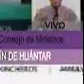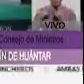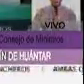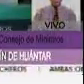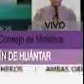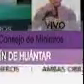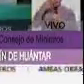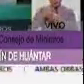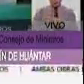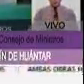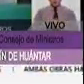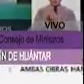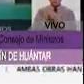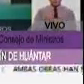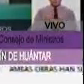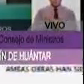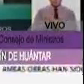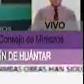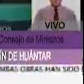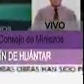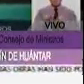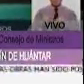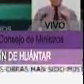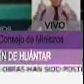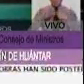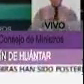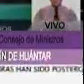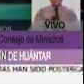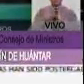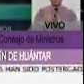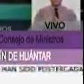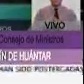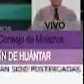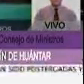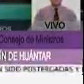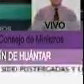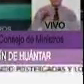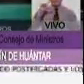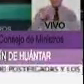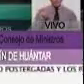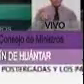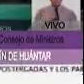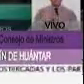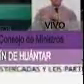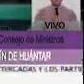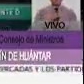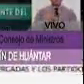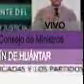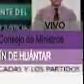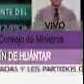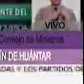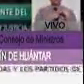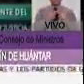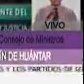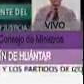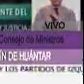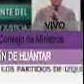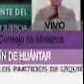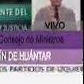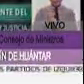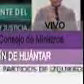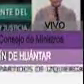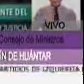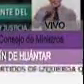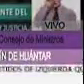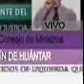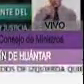peritajes y el objetivo, que era minimizar cualquier responsabilidad internacional